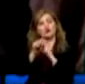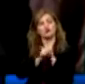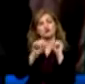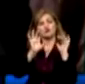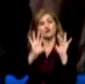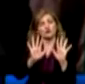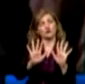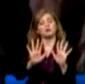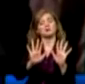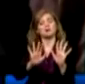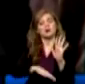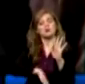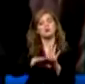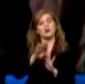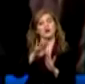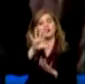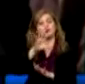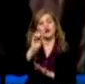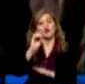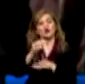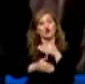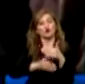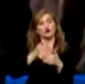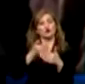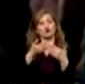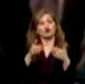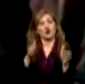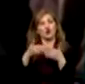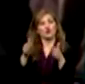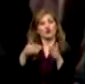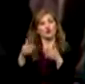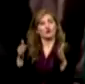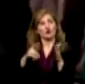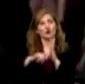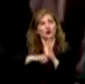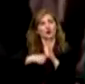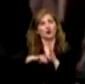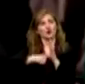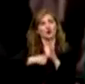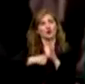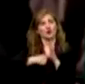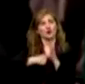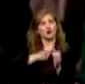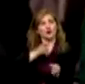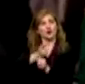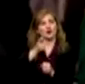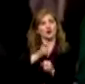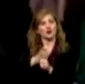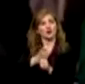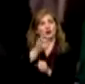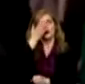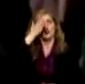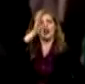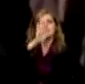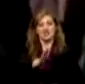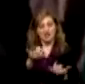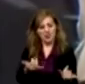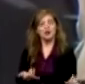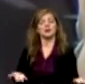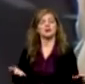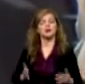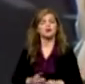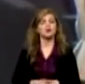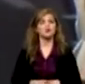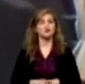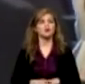Ciudadana, tenemos más de 500 procesos abiertos por una Contraloría persecutoria, y aquí estamos dando la cara.